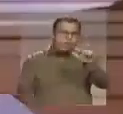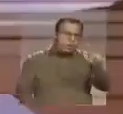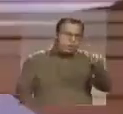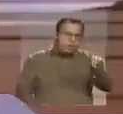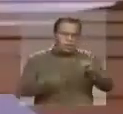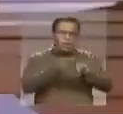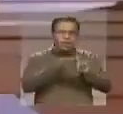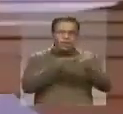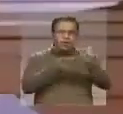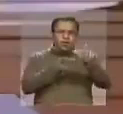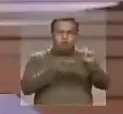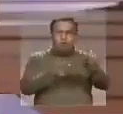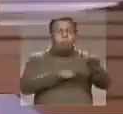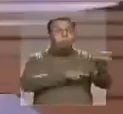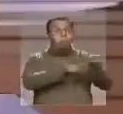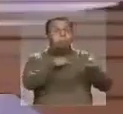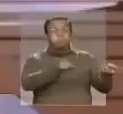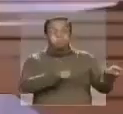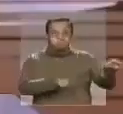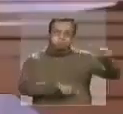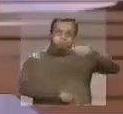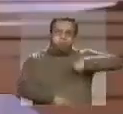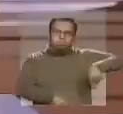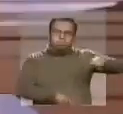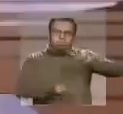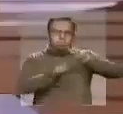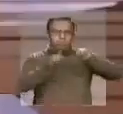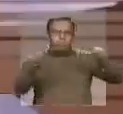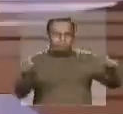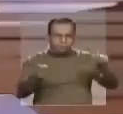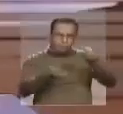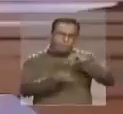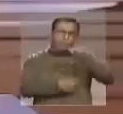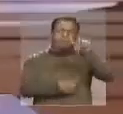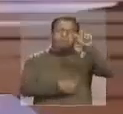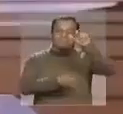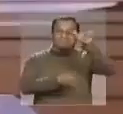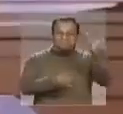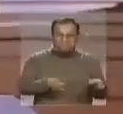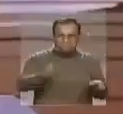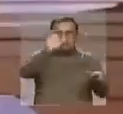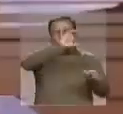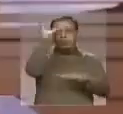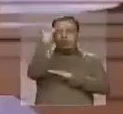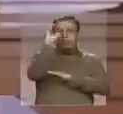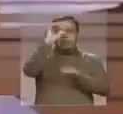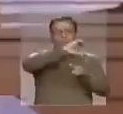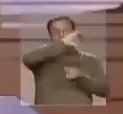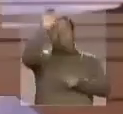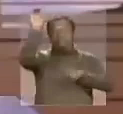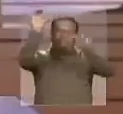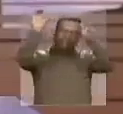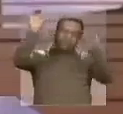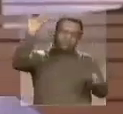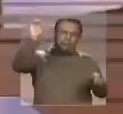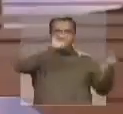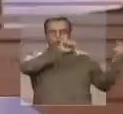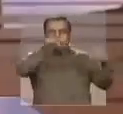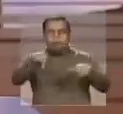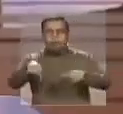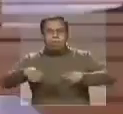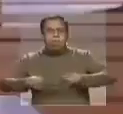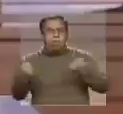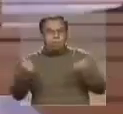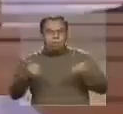ELN o del Clan del Golfo, que están todavía presentes en los territorios de la costa pacífica y algunos de la costa caribe, y vienen a Bogotá y en